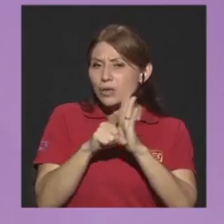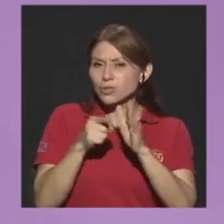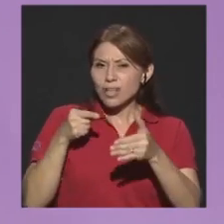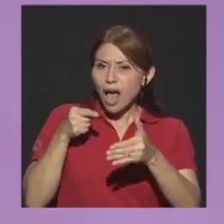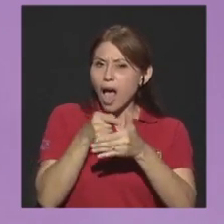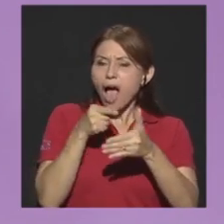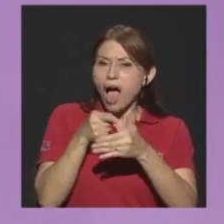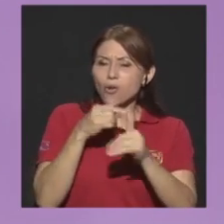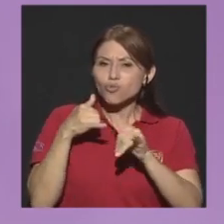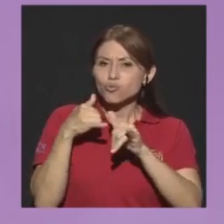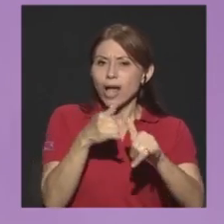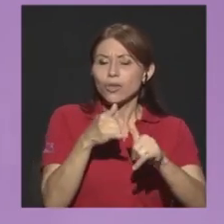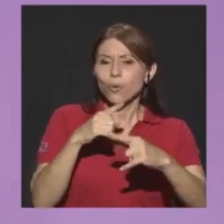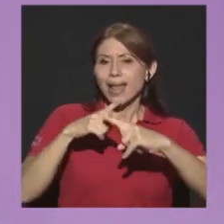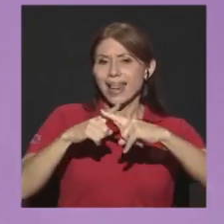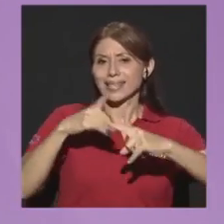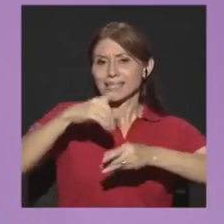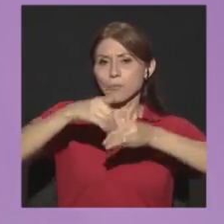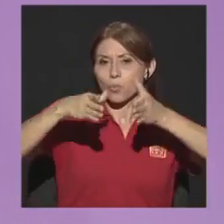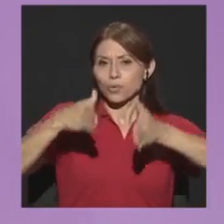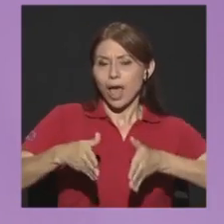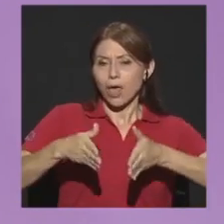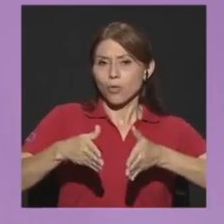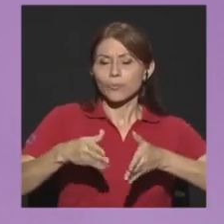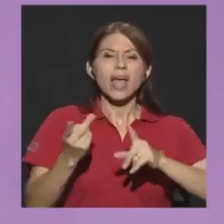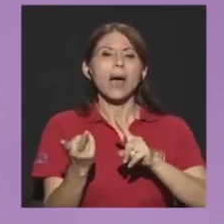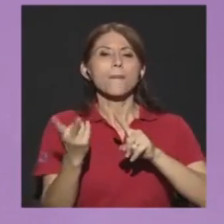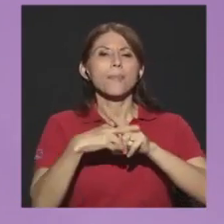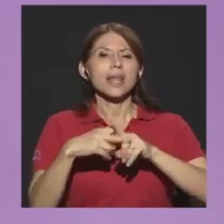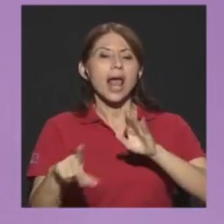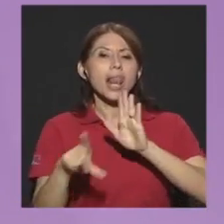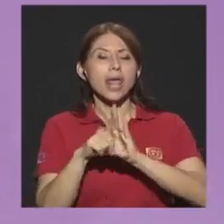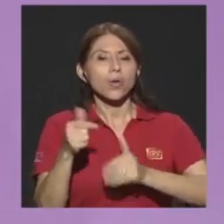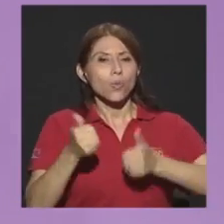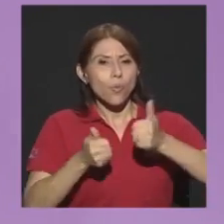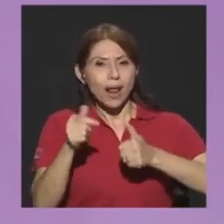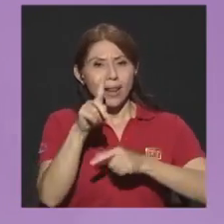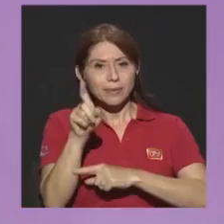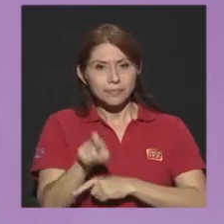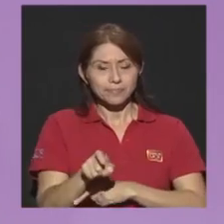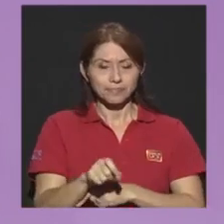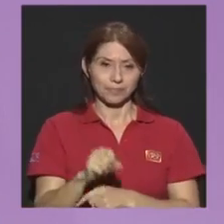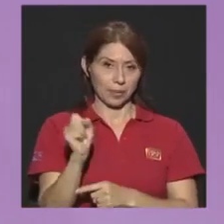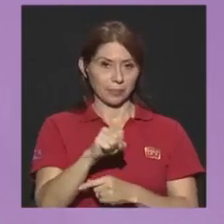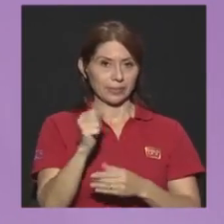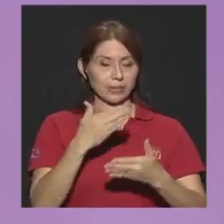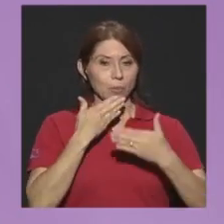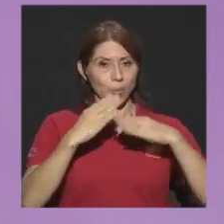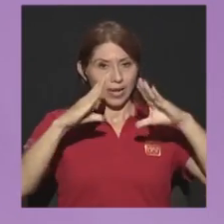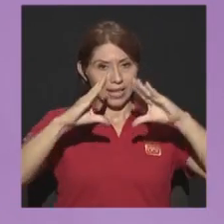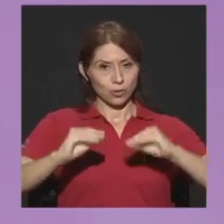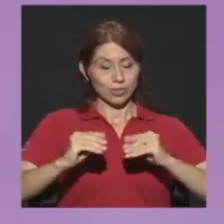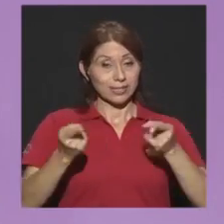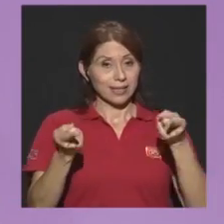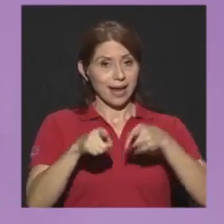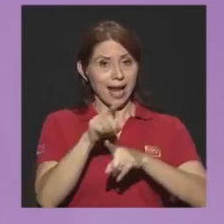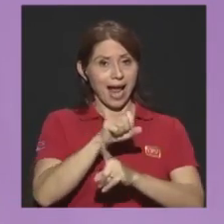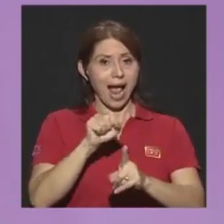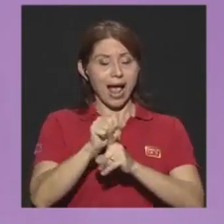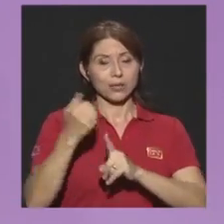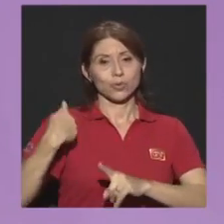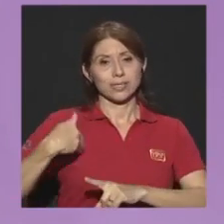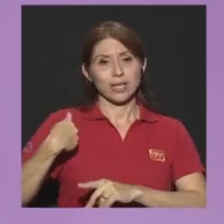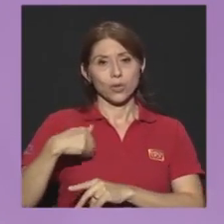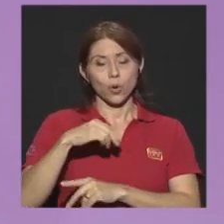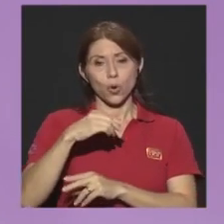legislación se aplica en este caso? Sí, buenas noches. En el caso del señor Justo Orozco, él se